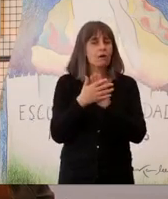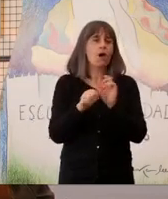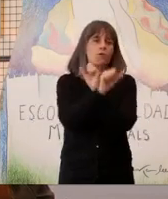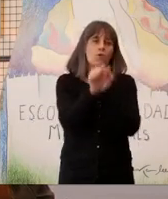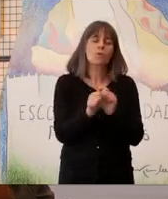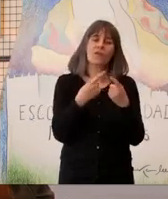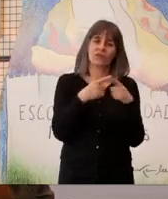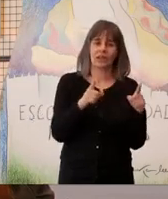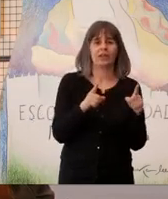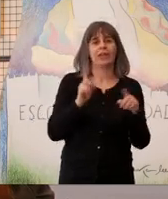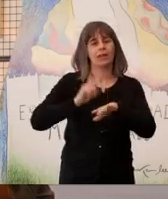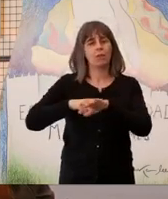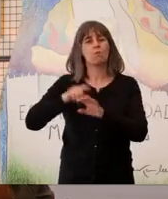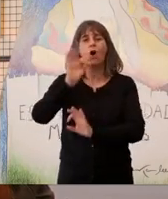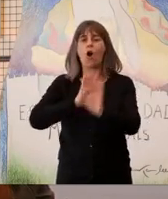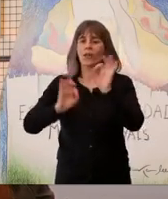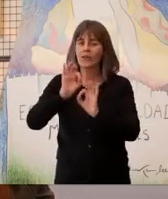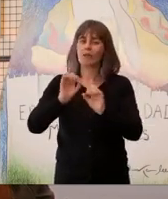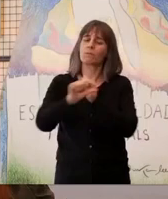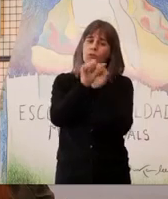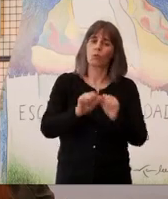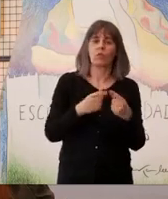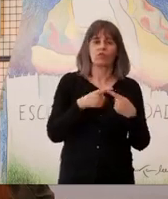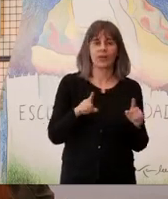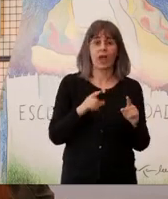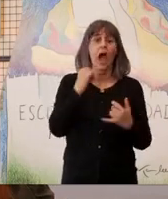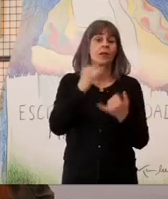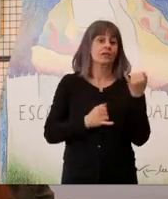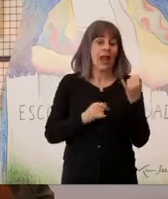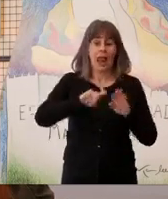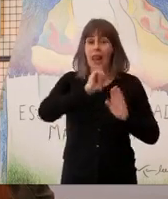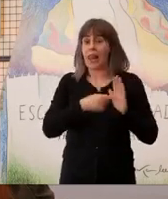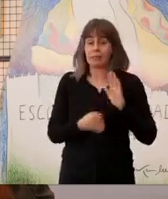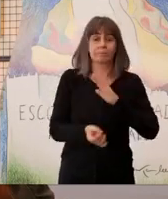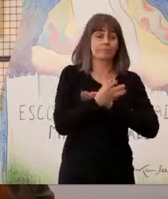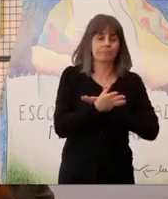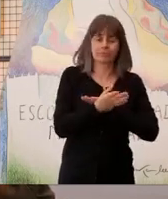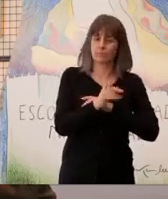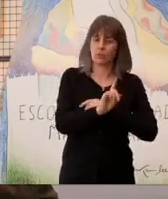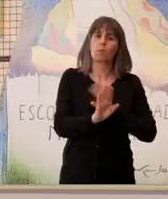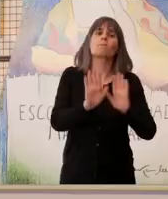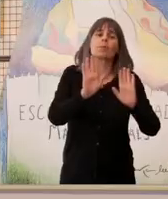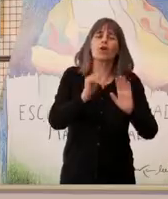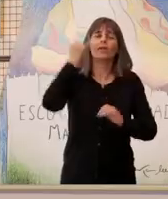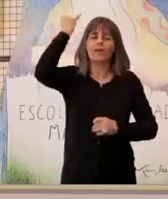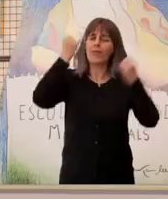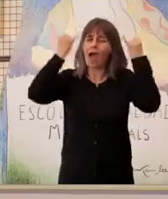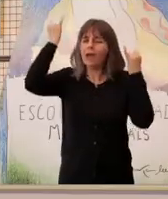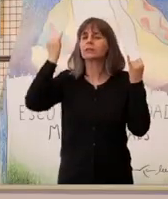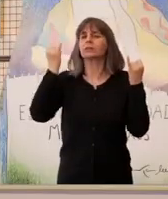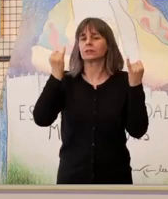tiempo no consiguieron que se convirtieran rey pero hay una cantidad de ideas en aquel proyecto extraordinaria